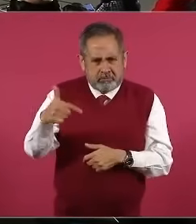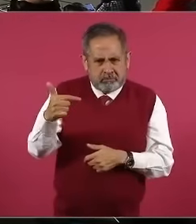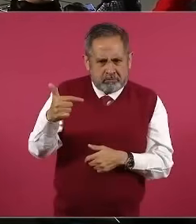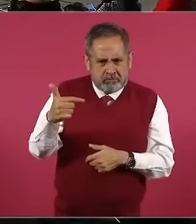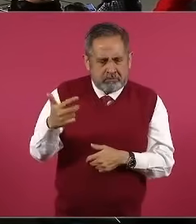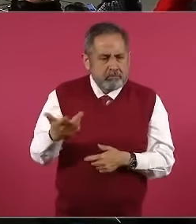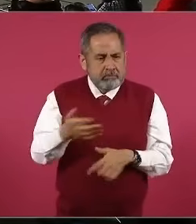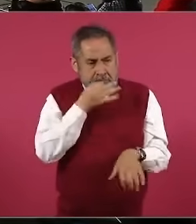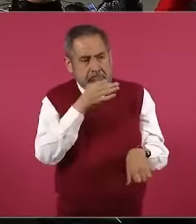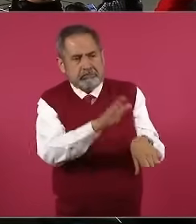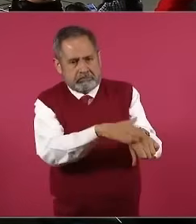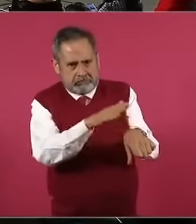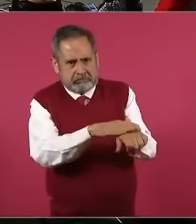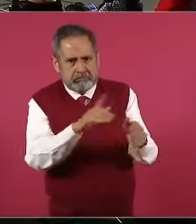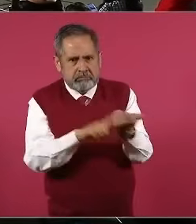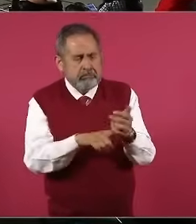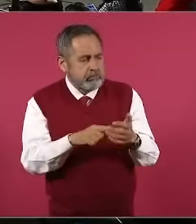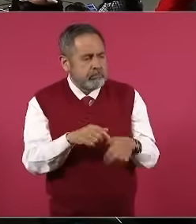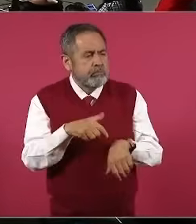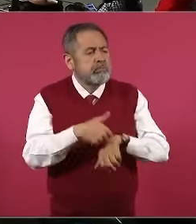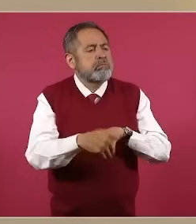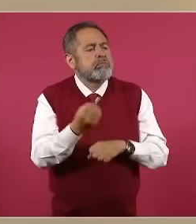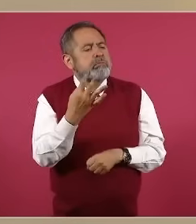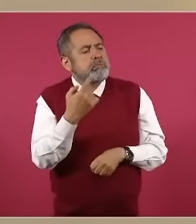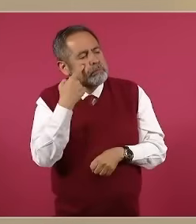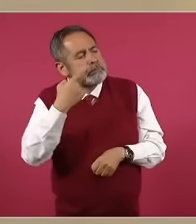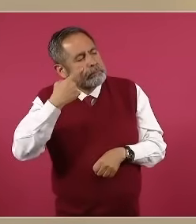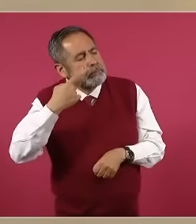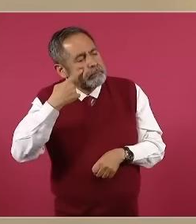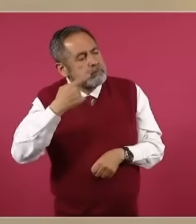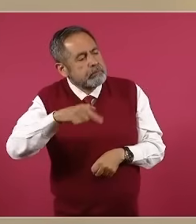Ahí les vamos a estar contando los días,